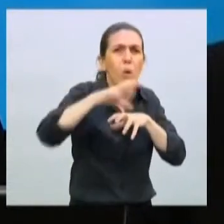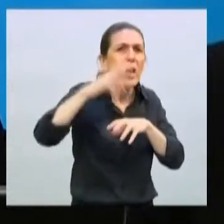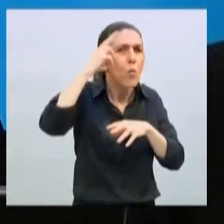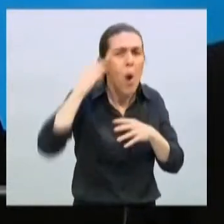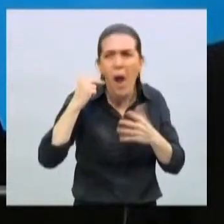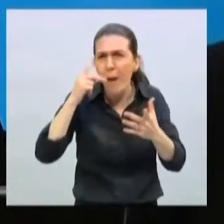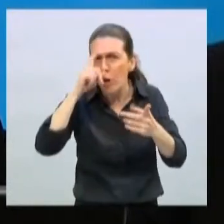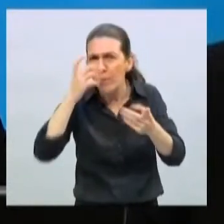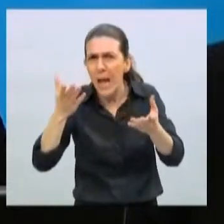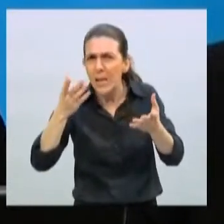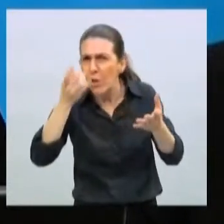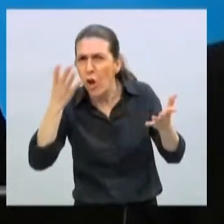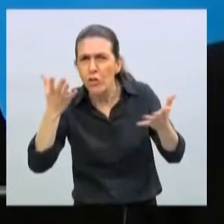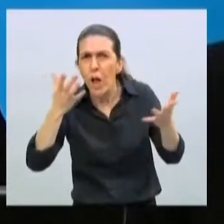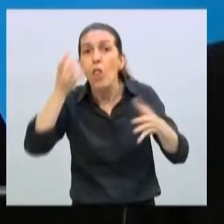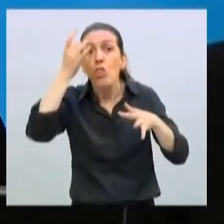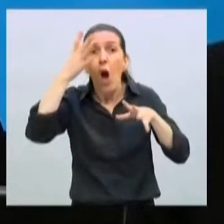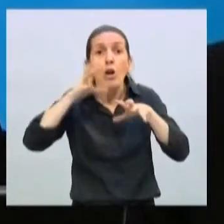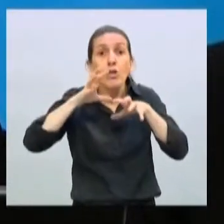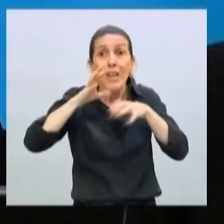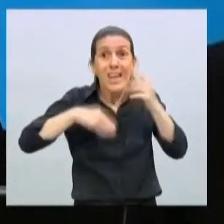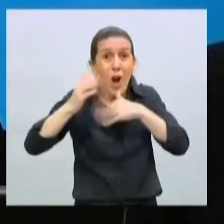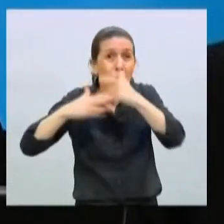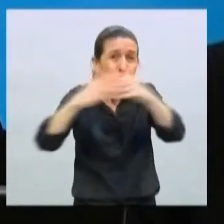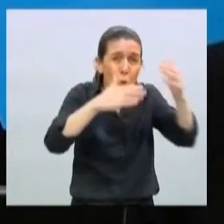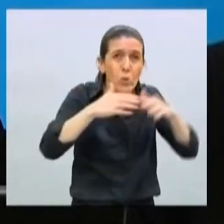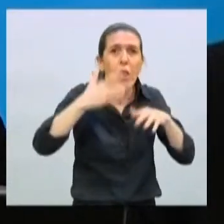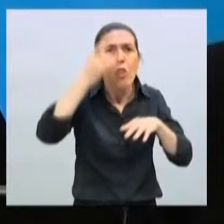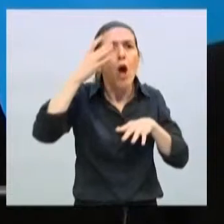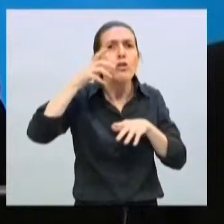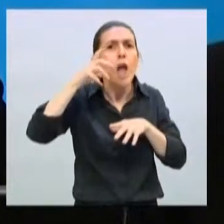son 12 hospitales